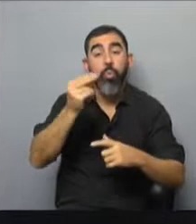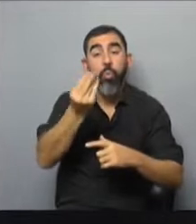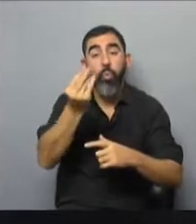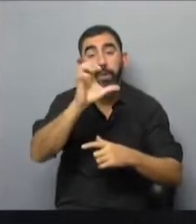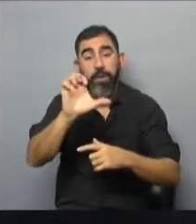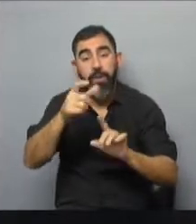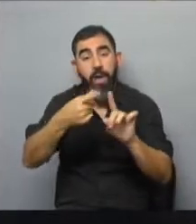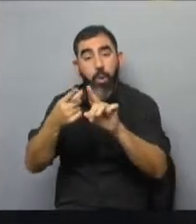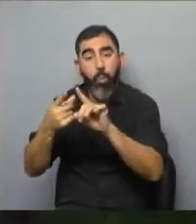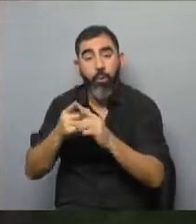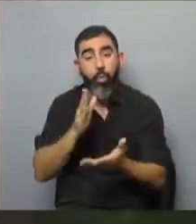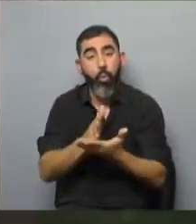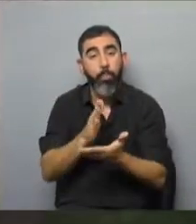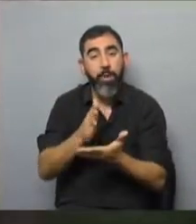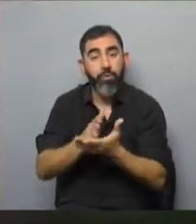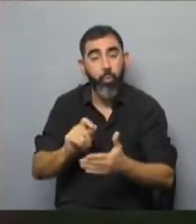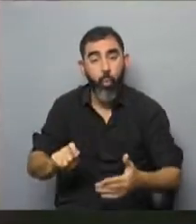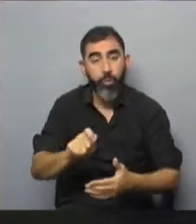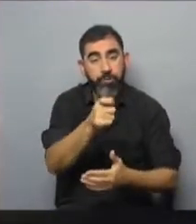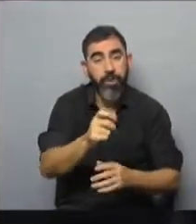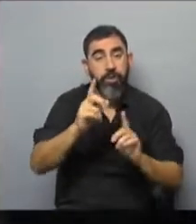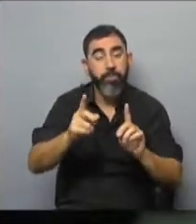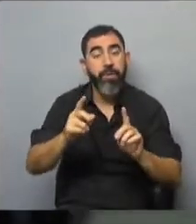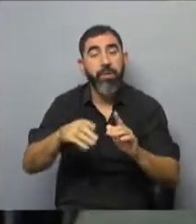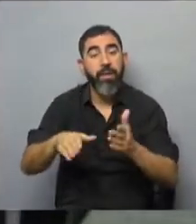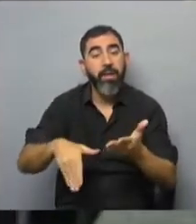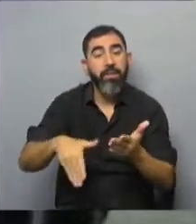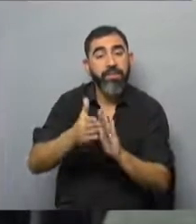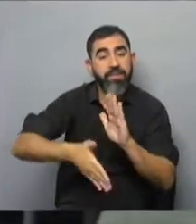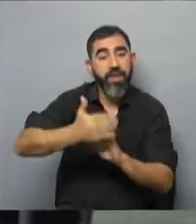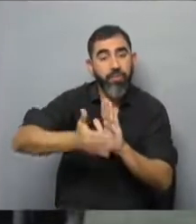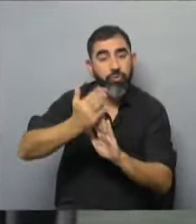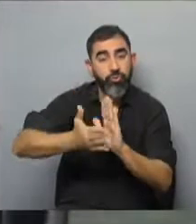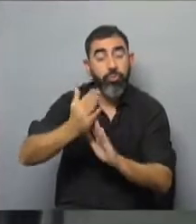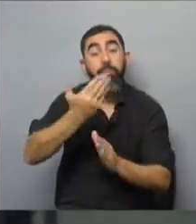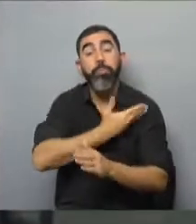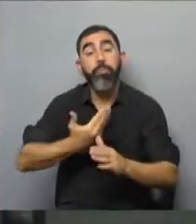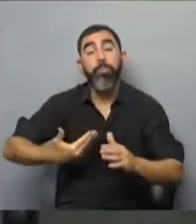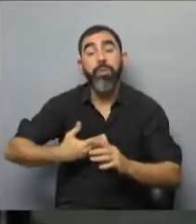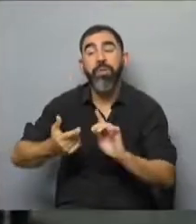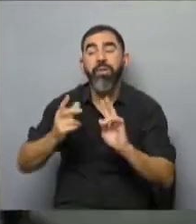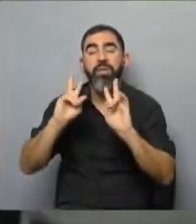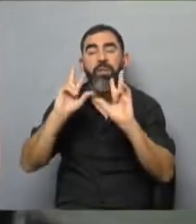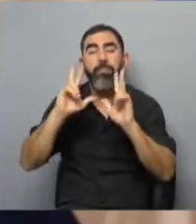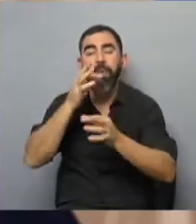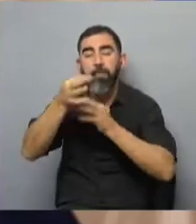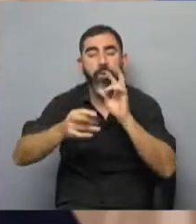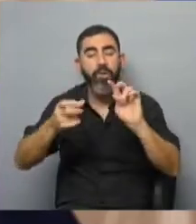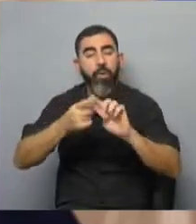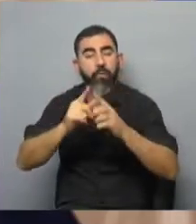suscribió un acuerdo de cooperación judicial y en materia de extradición. El presidente colombiano se refirió al convenio firmado.